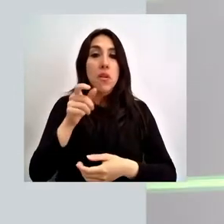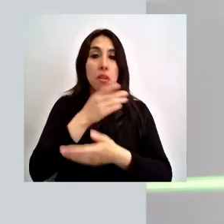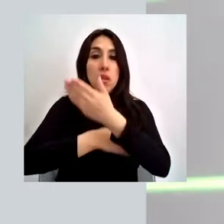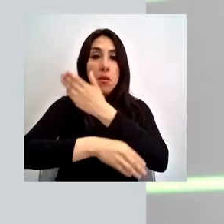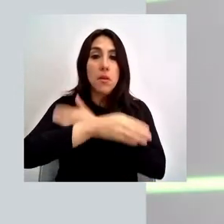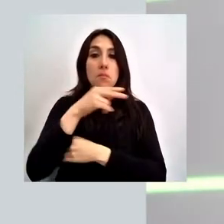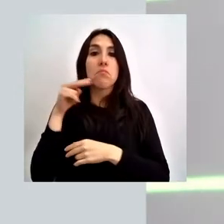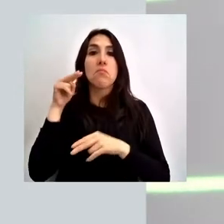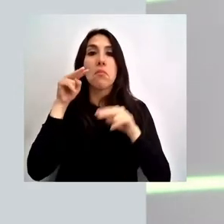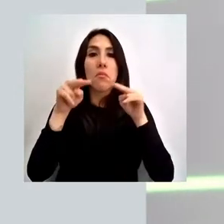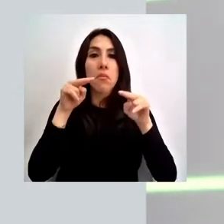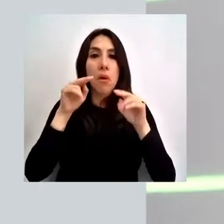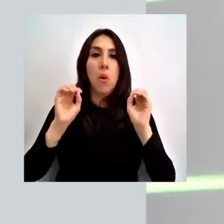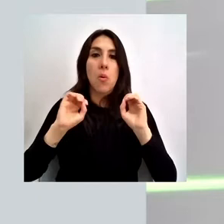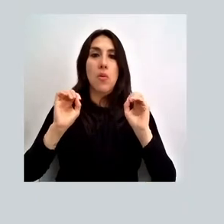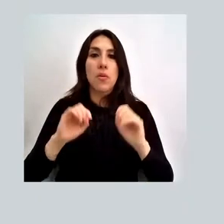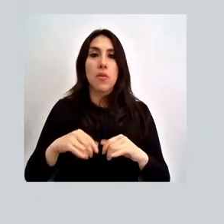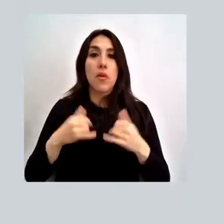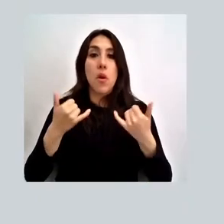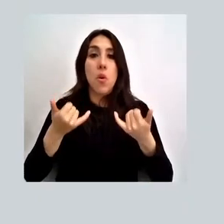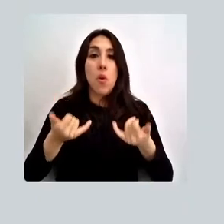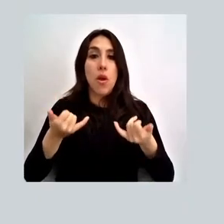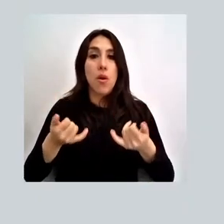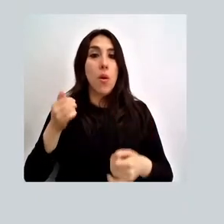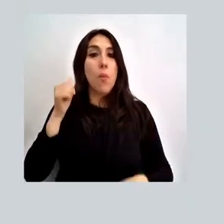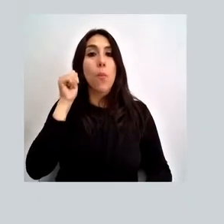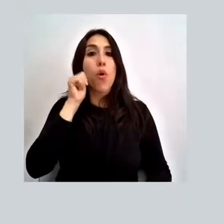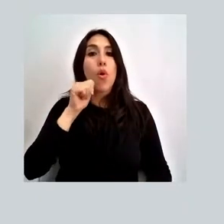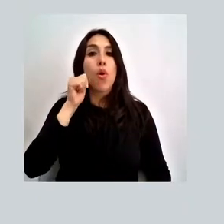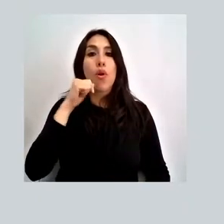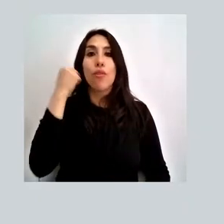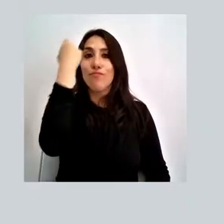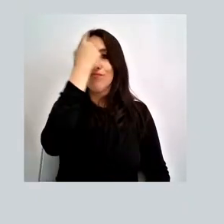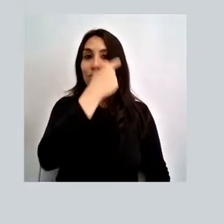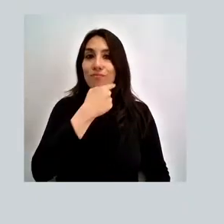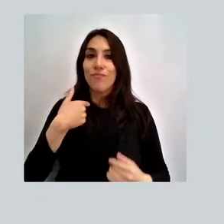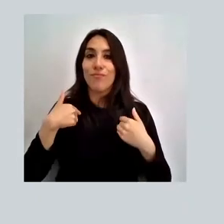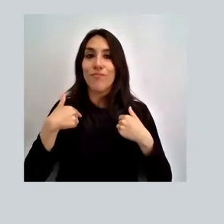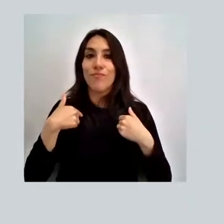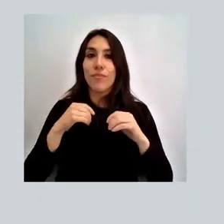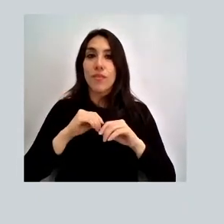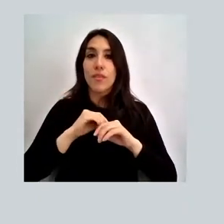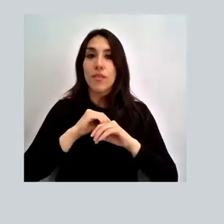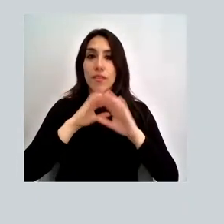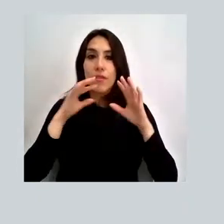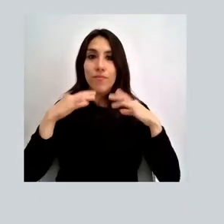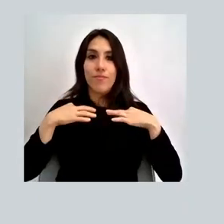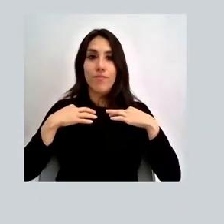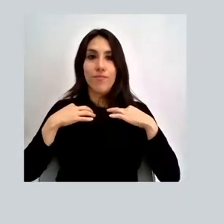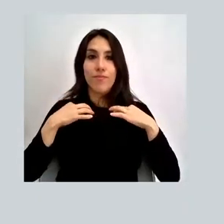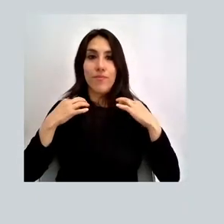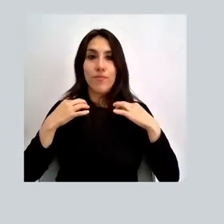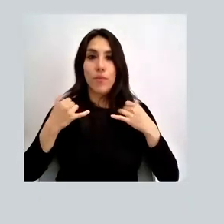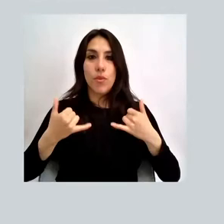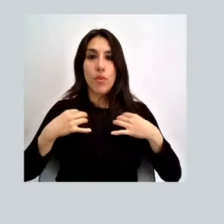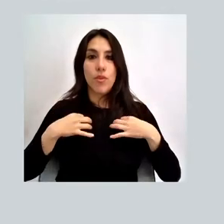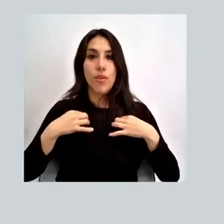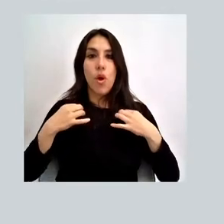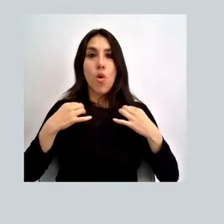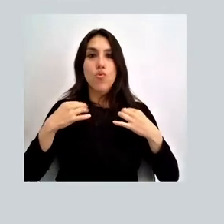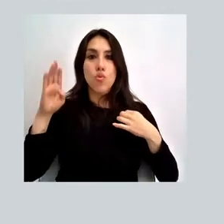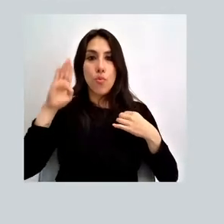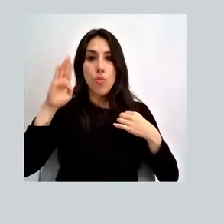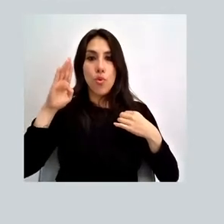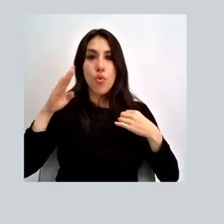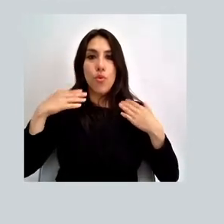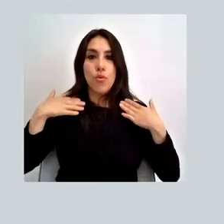soy mujer de tez clara que hoy día está ocupando una chaqueta azul con pantalón azul y lleva en el cuello